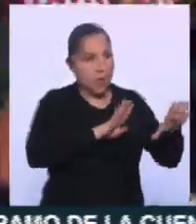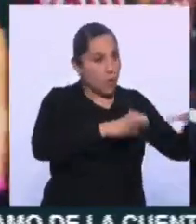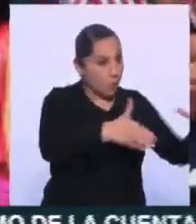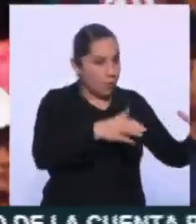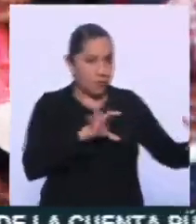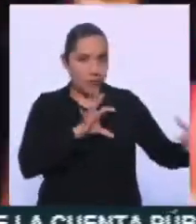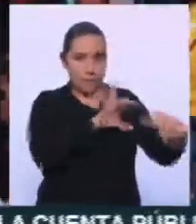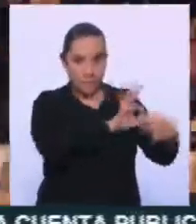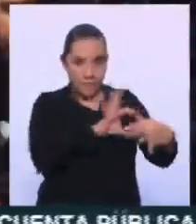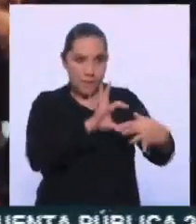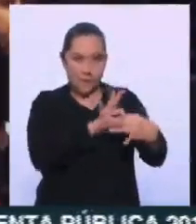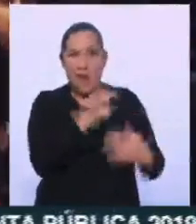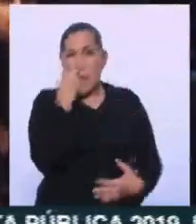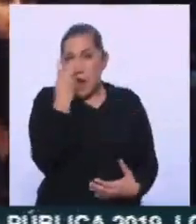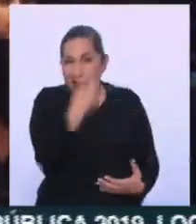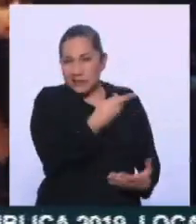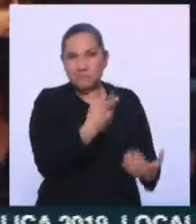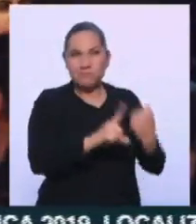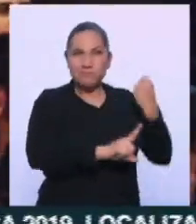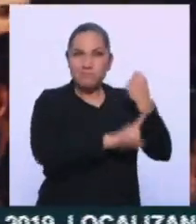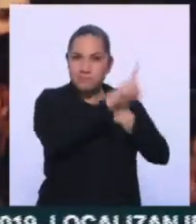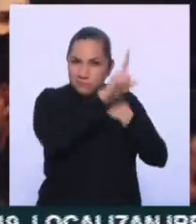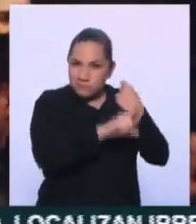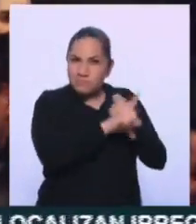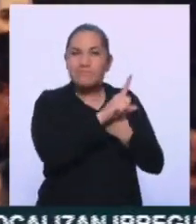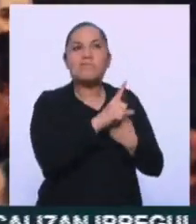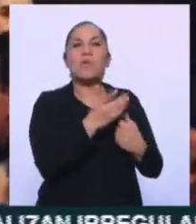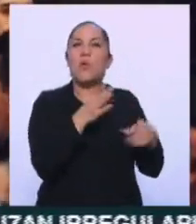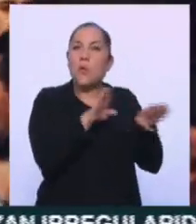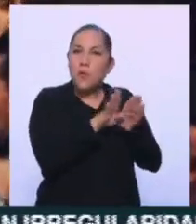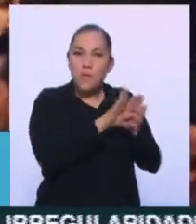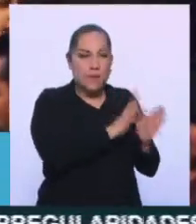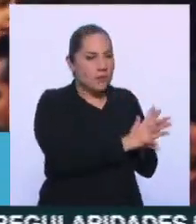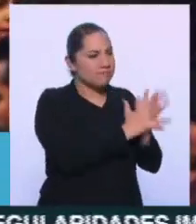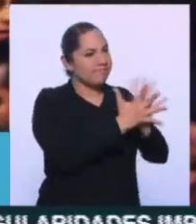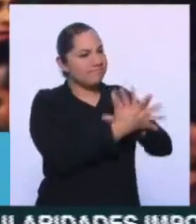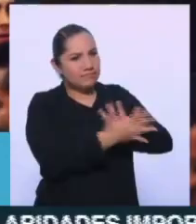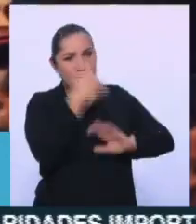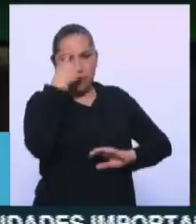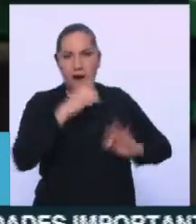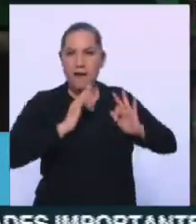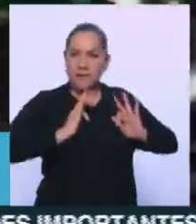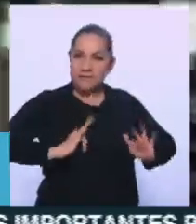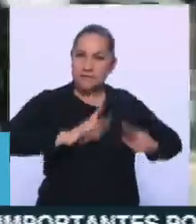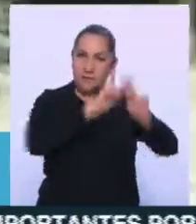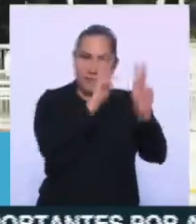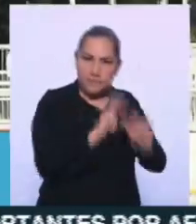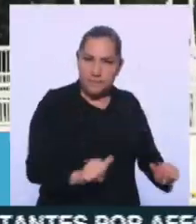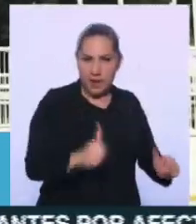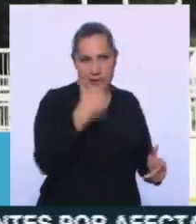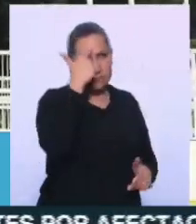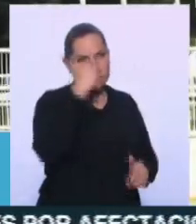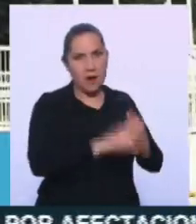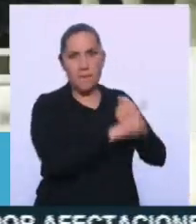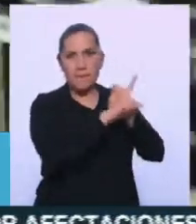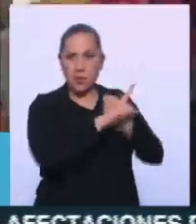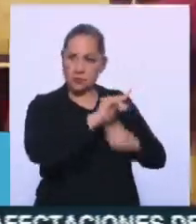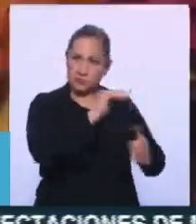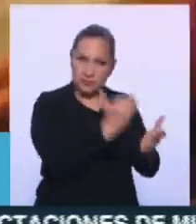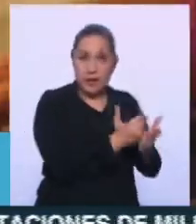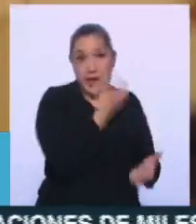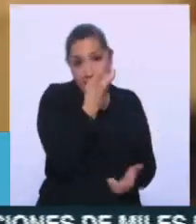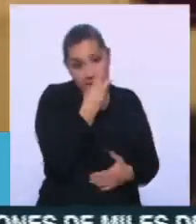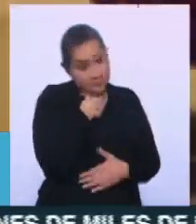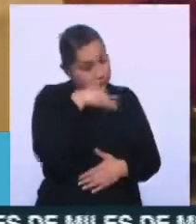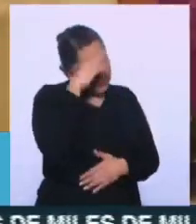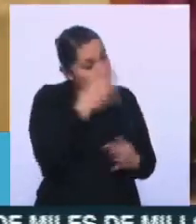a crear una cultura de paz, a que la violencia termine. En fin, yo creo que el arte y la cultura es una gran vía para solucionar